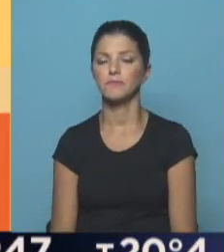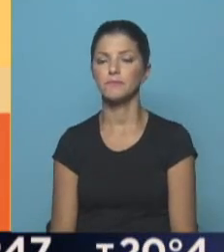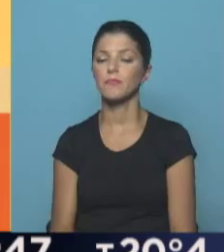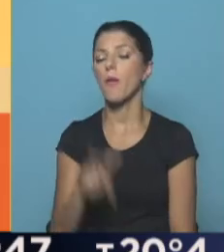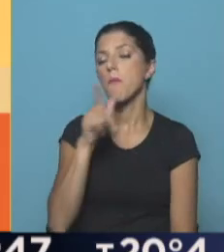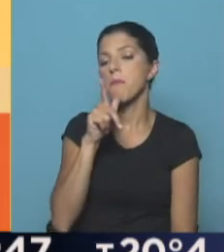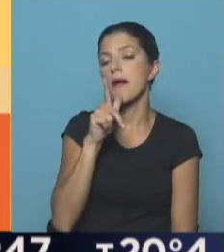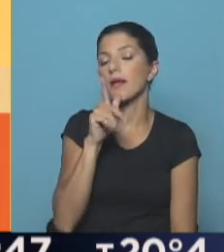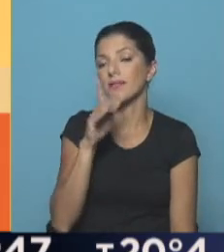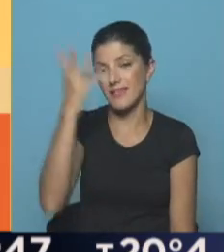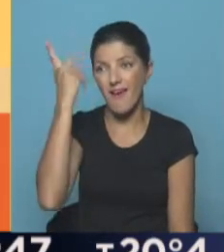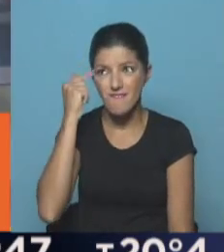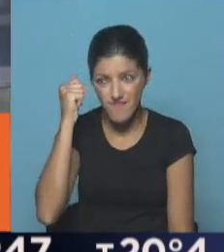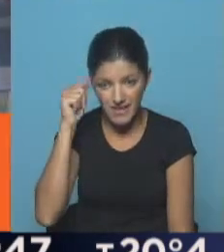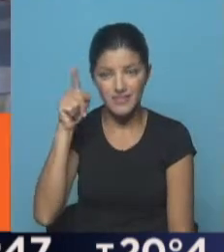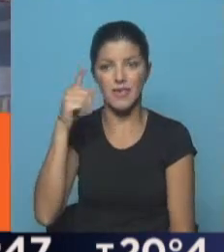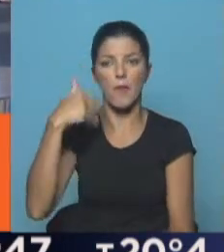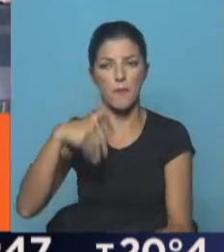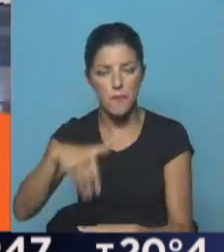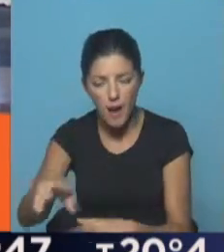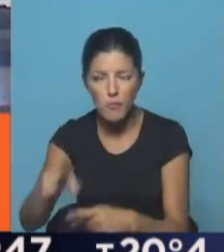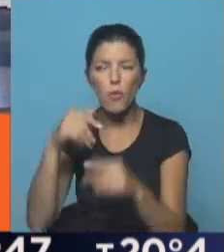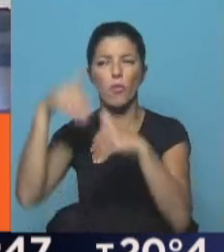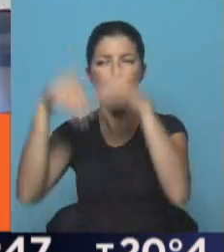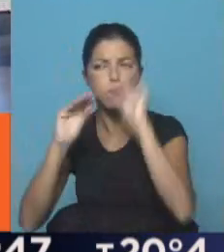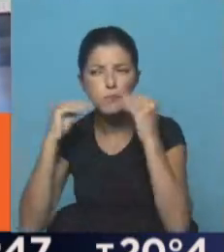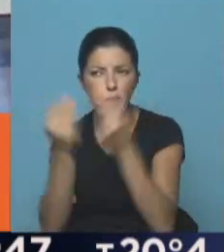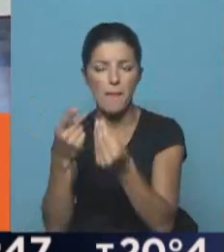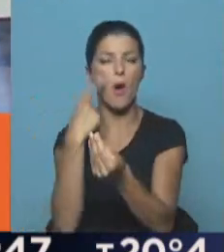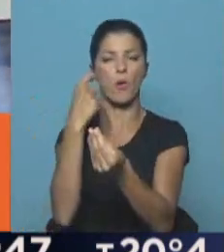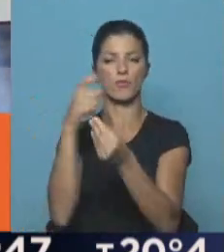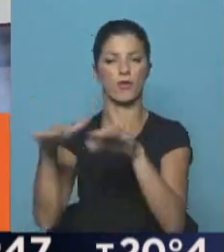verdaderamente el reloj, el gran termómetro, gran termómetro de lo que va a pasar.